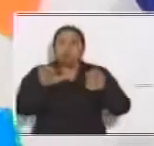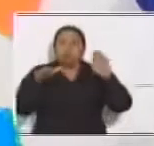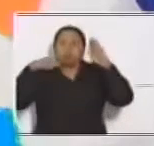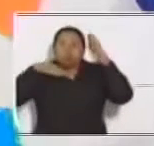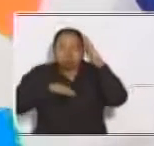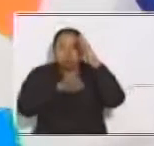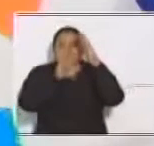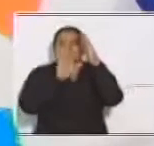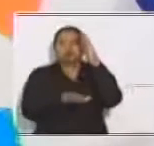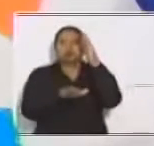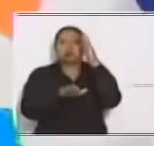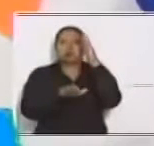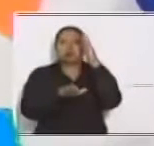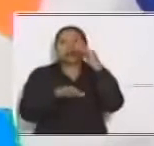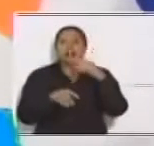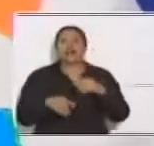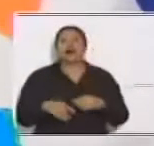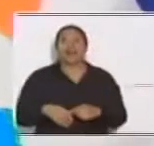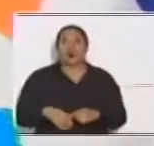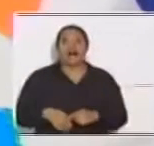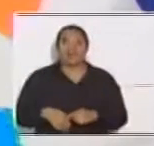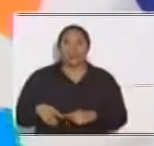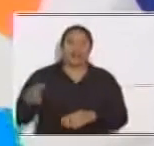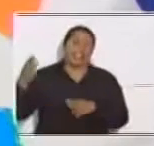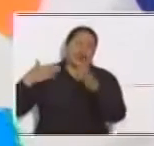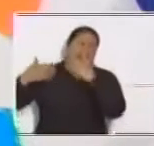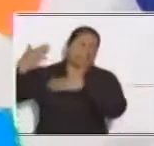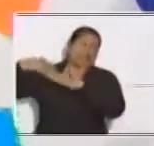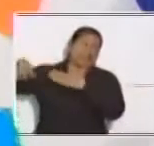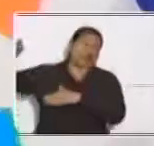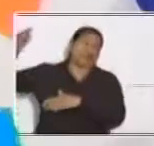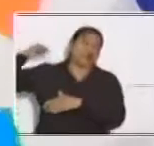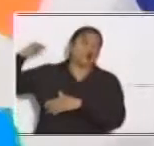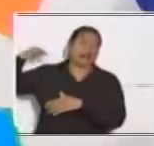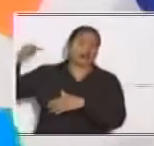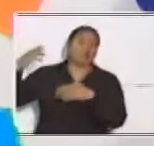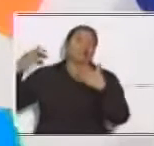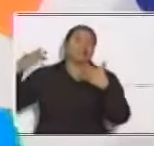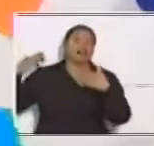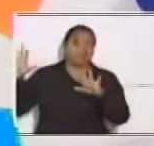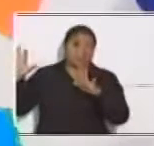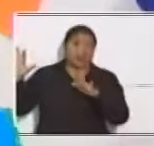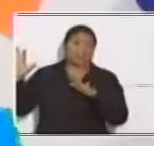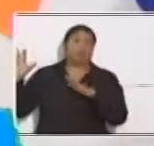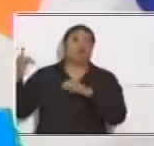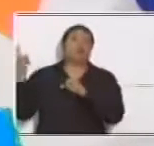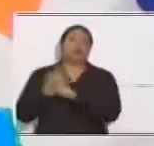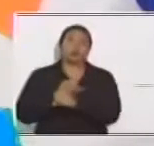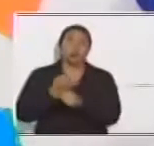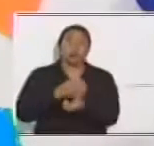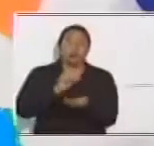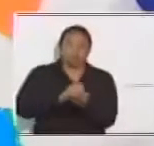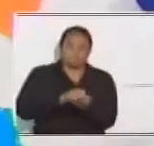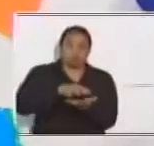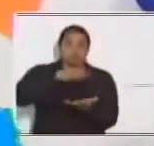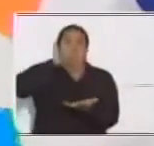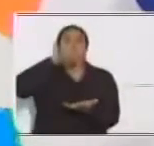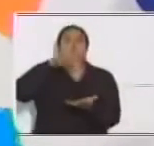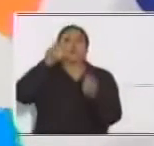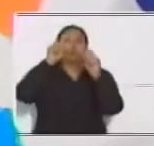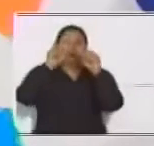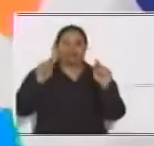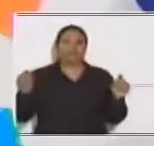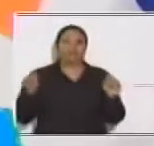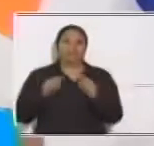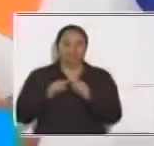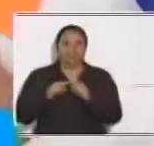Entonces, desde esos tiempos tan remotos ya se hacía trigonometría. ¿Sí? Como